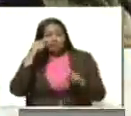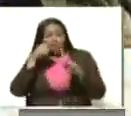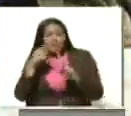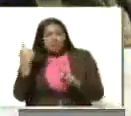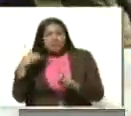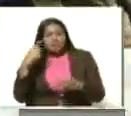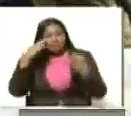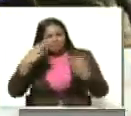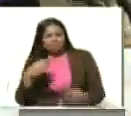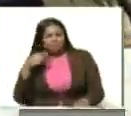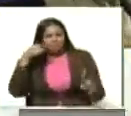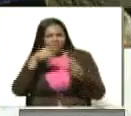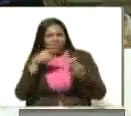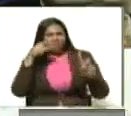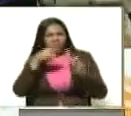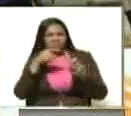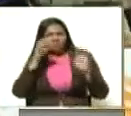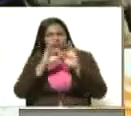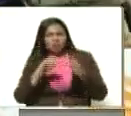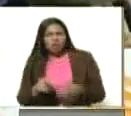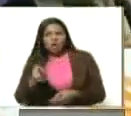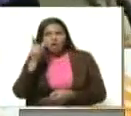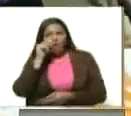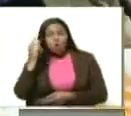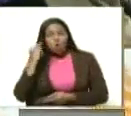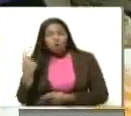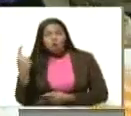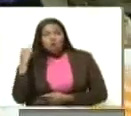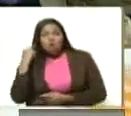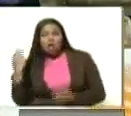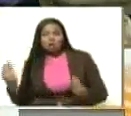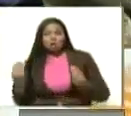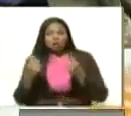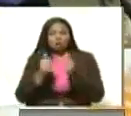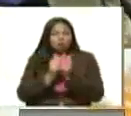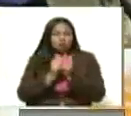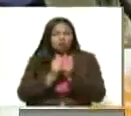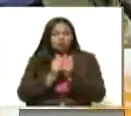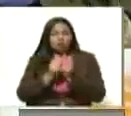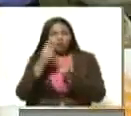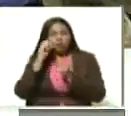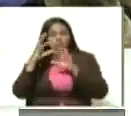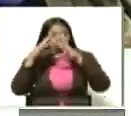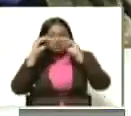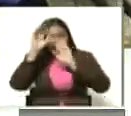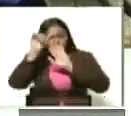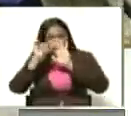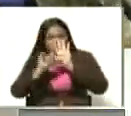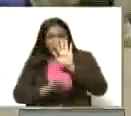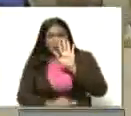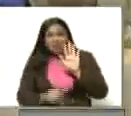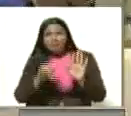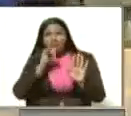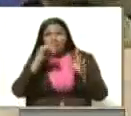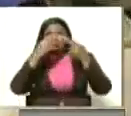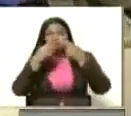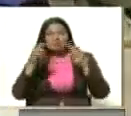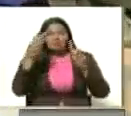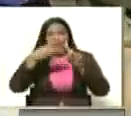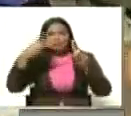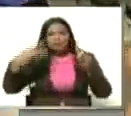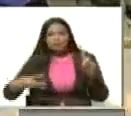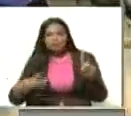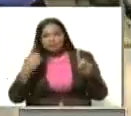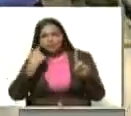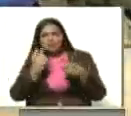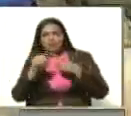debe ser de esta manera, que el hombre va con la mujer, y de repente nos vienen con toda esta información de que hay diversidad sexual, de que